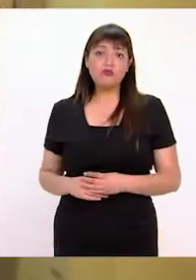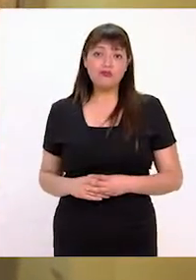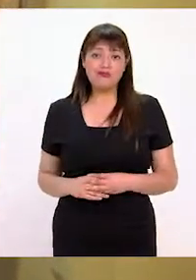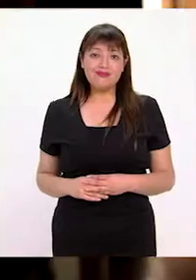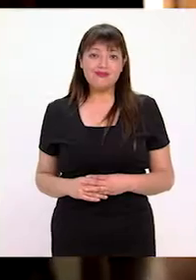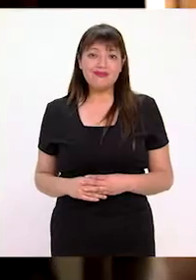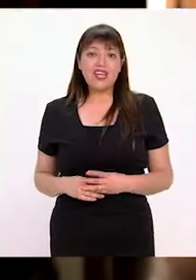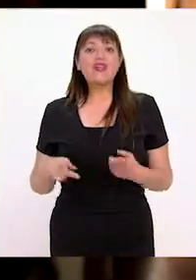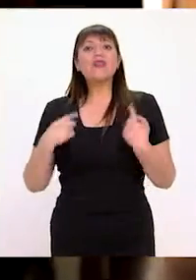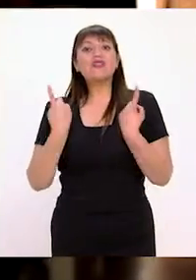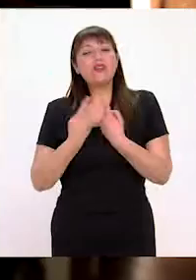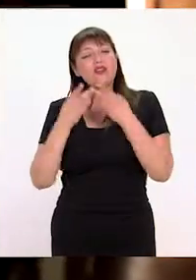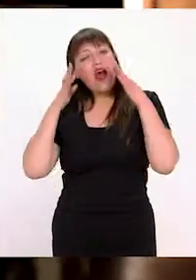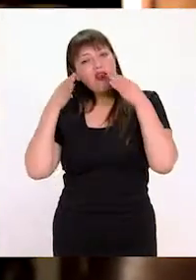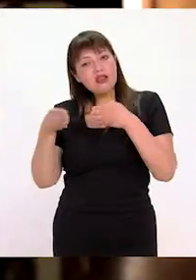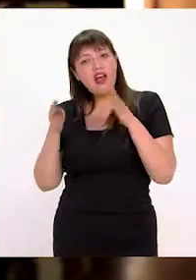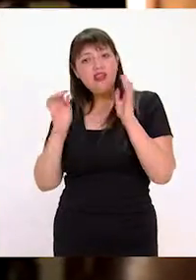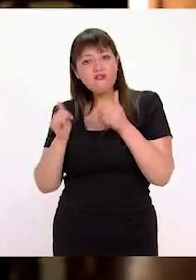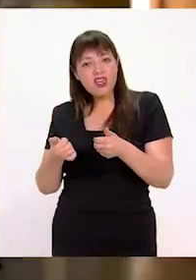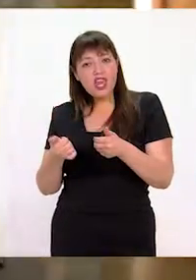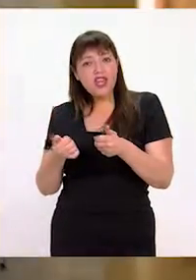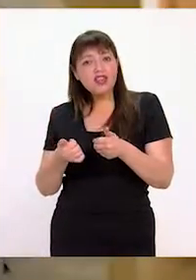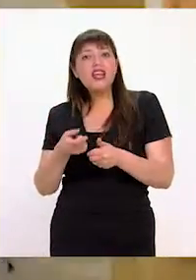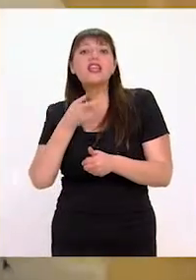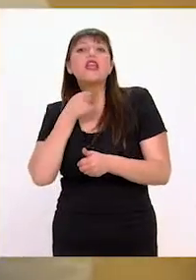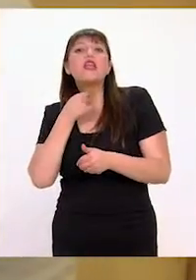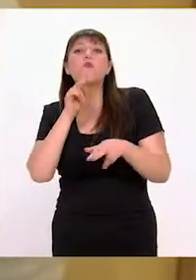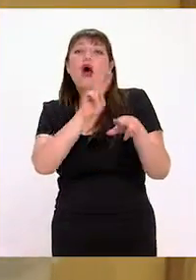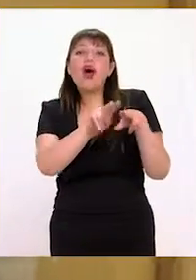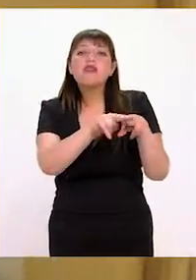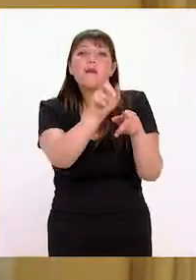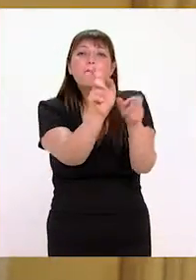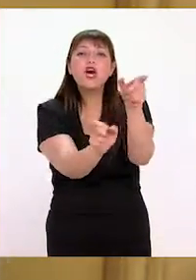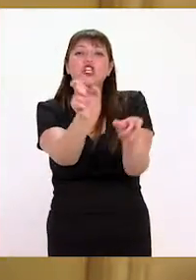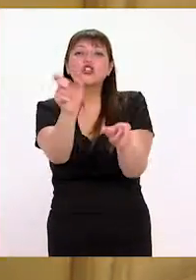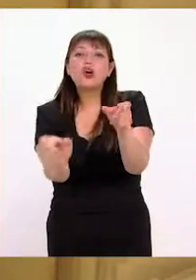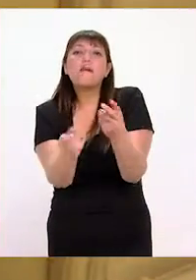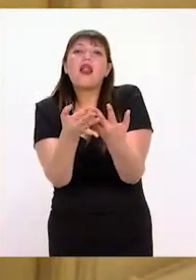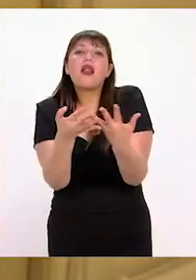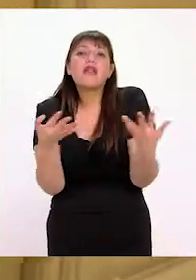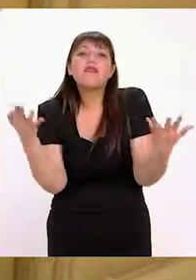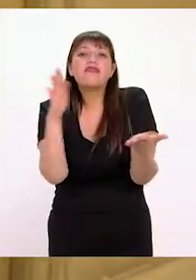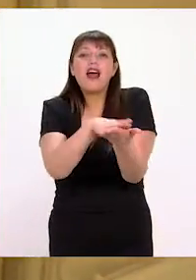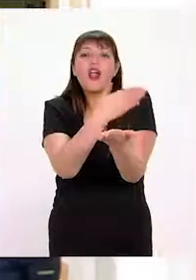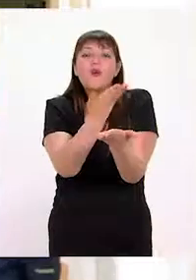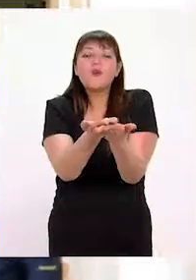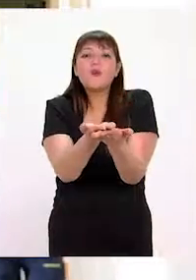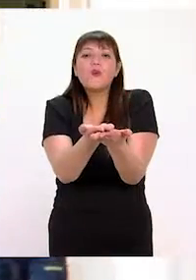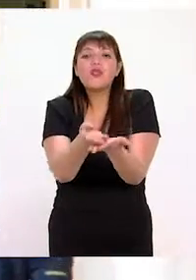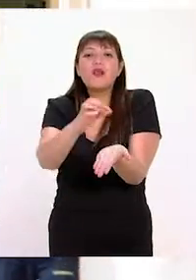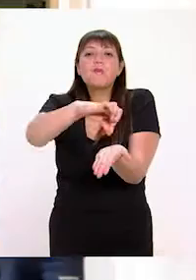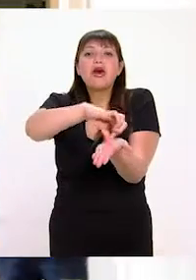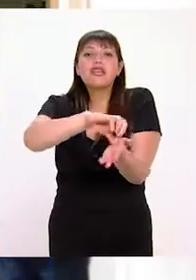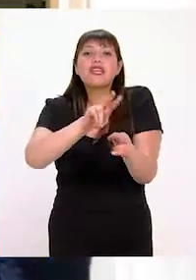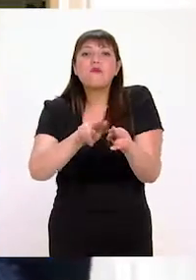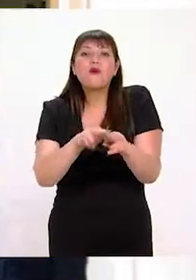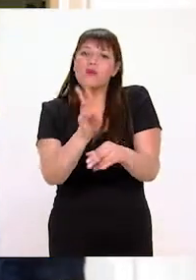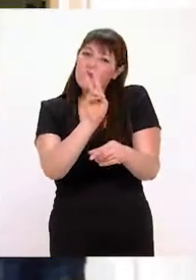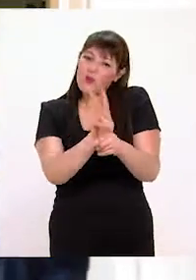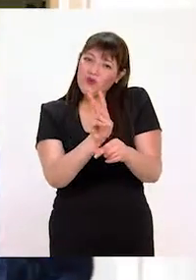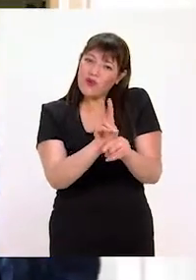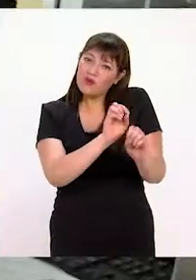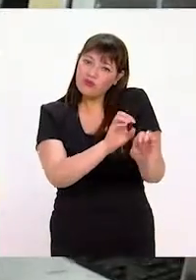Y nosotros los queremos atender bien, queremos formar gente para la red de salud del país. Para eso estamos haciendo la docencia